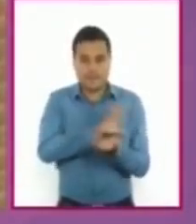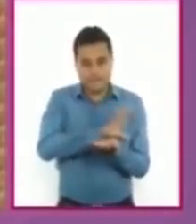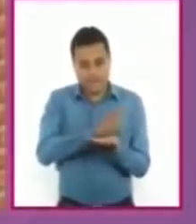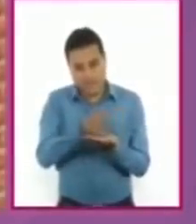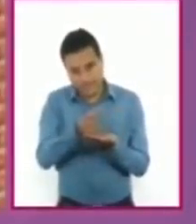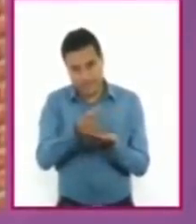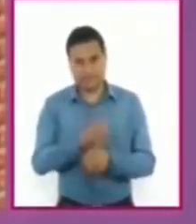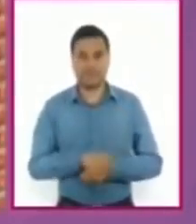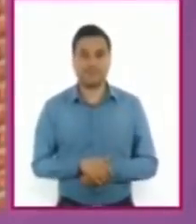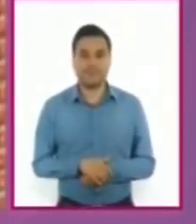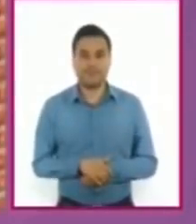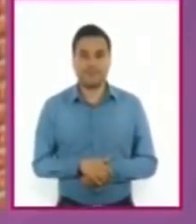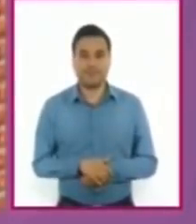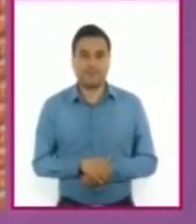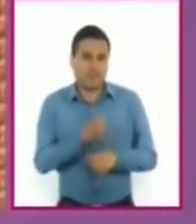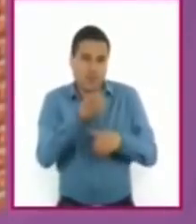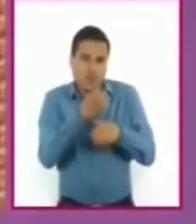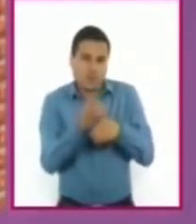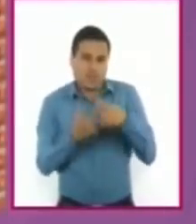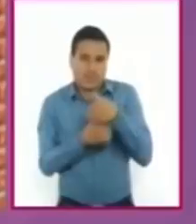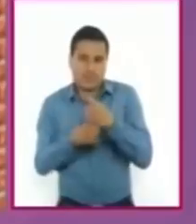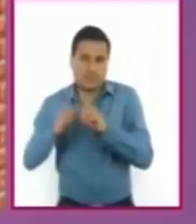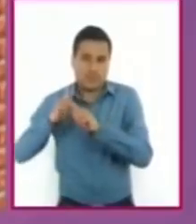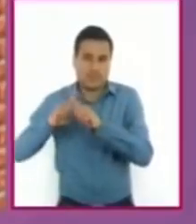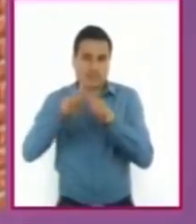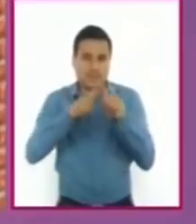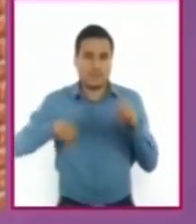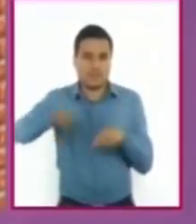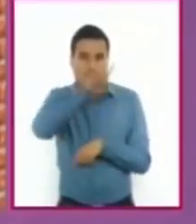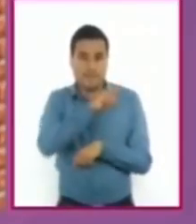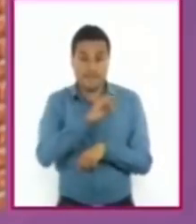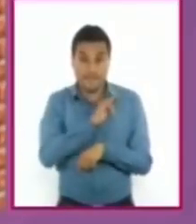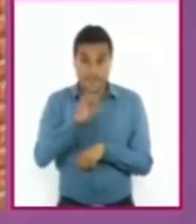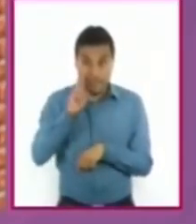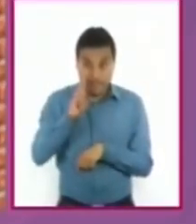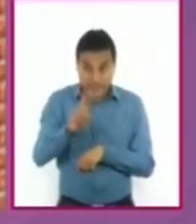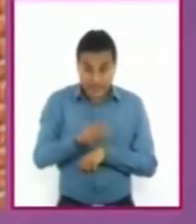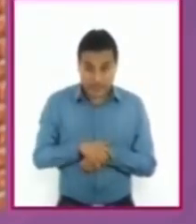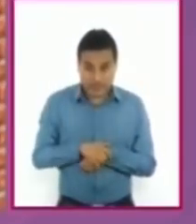Podemos observar cualquier objeto a nuestro alrededor para darnos cuenta que las